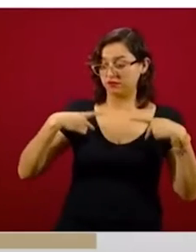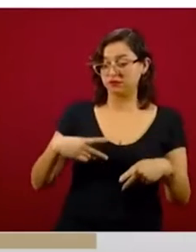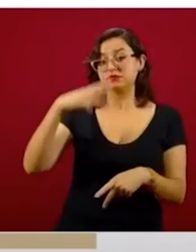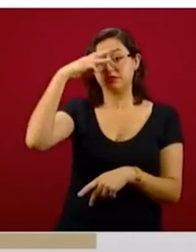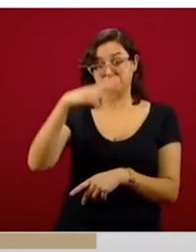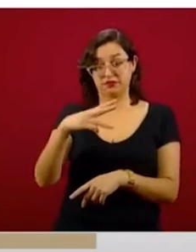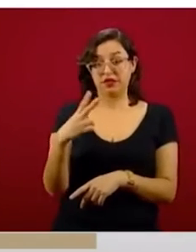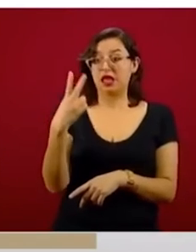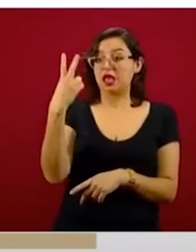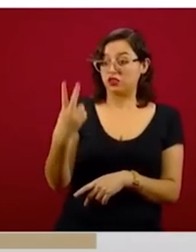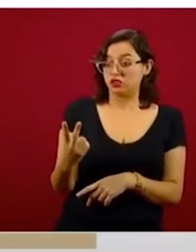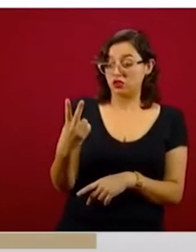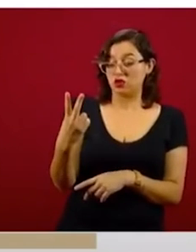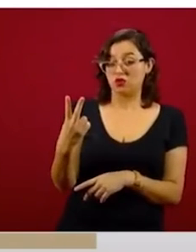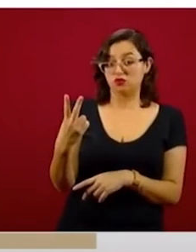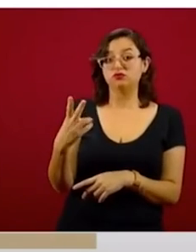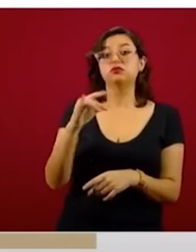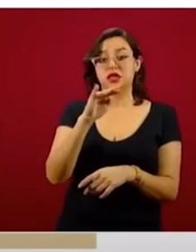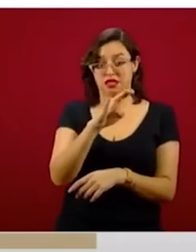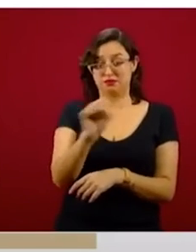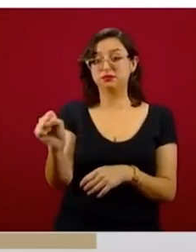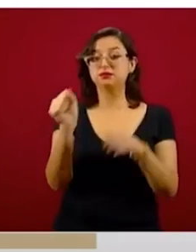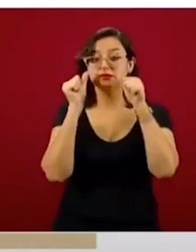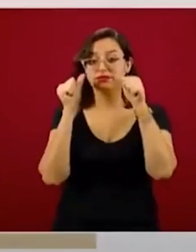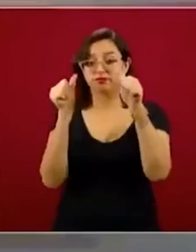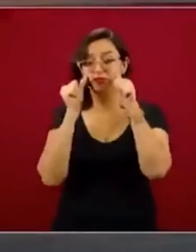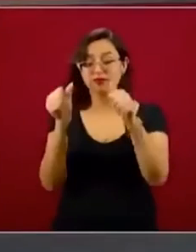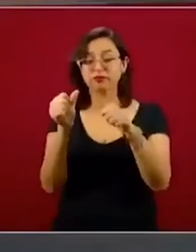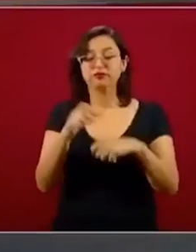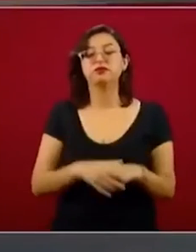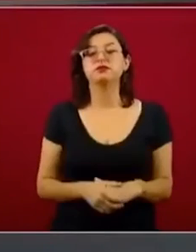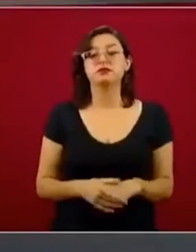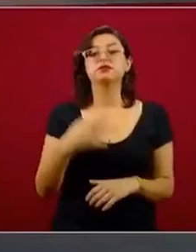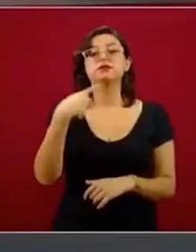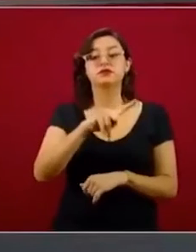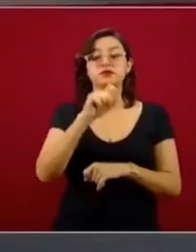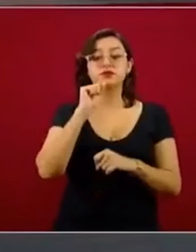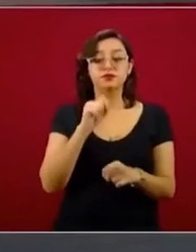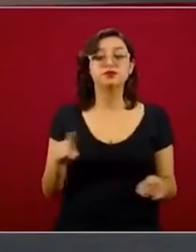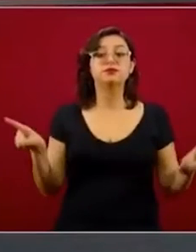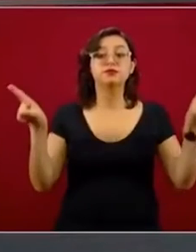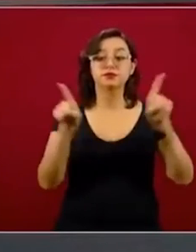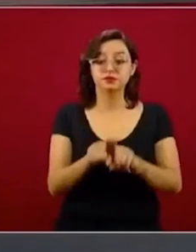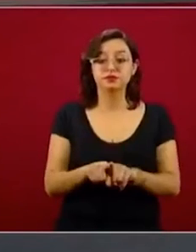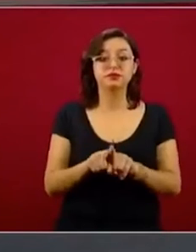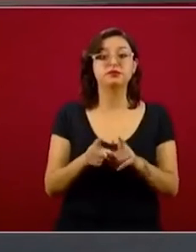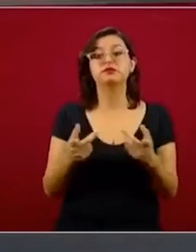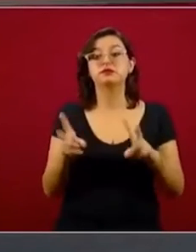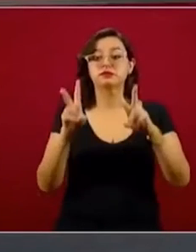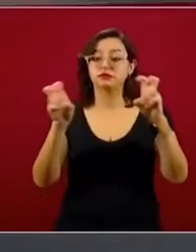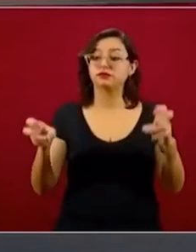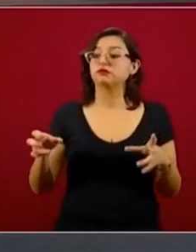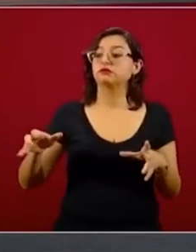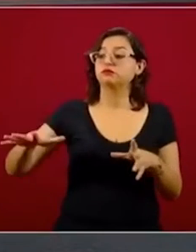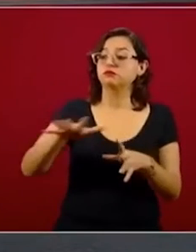Sin embargo, aquí yo quiero llamar la atención de que el IMSS es el garante de la seguridad social del país. Sin